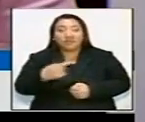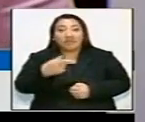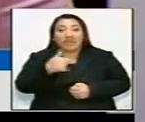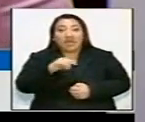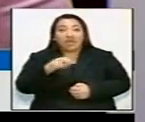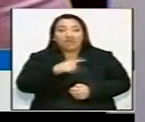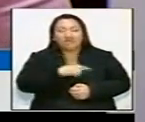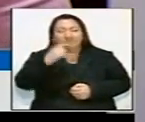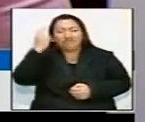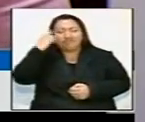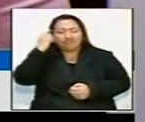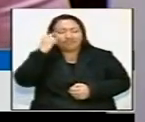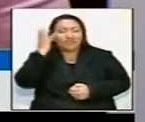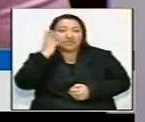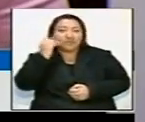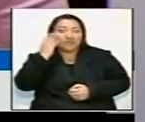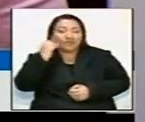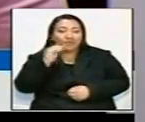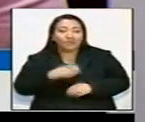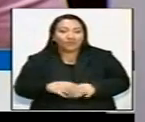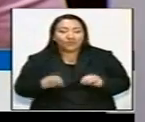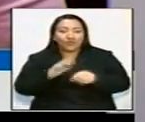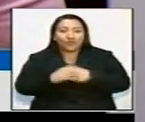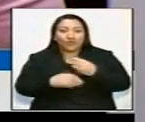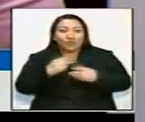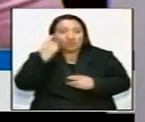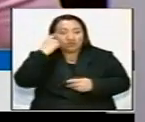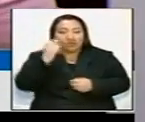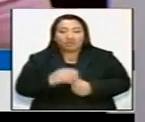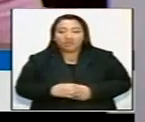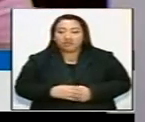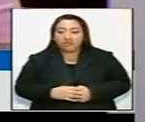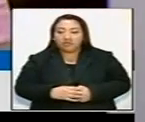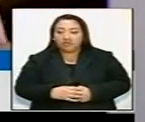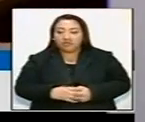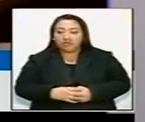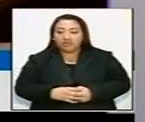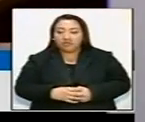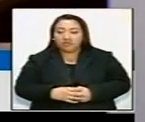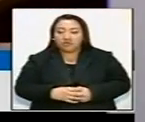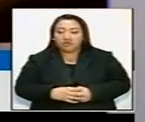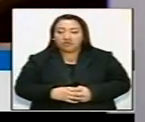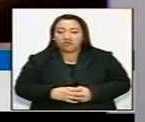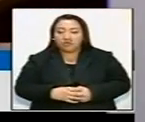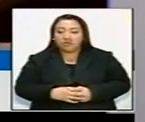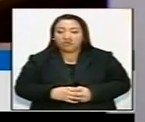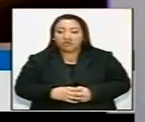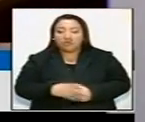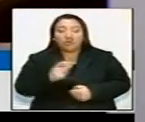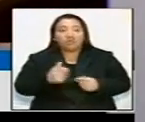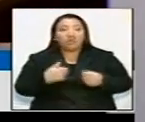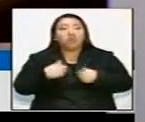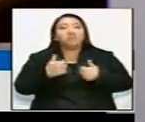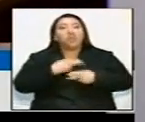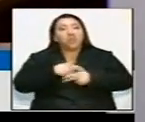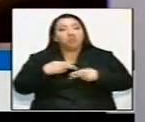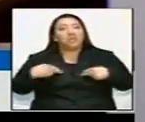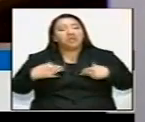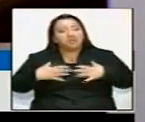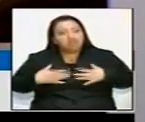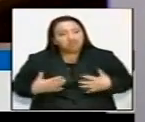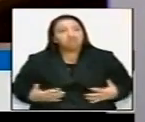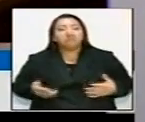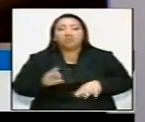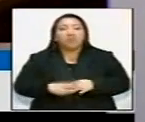un experto mundialmente rescatado, es una persona muy humilde que